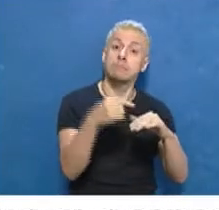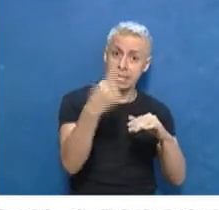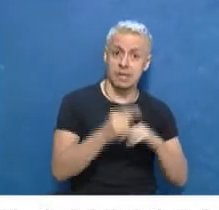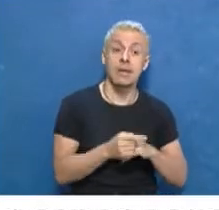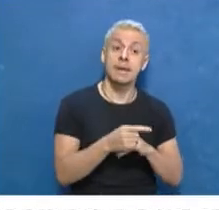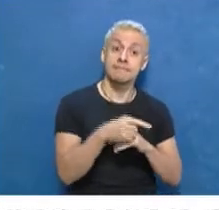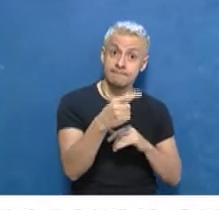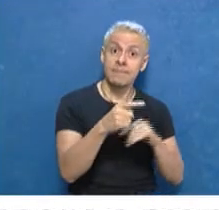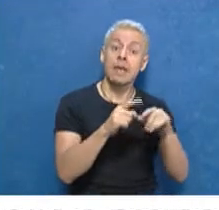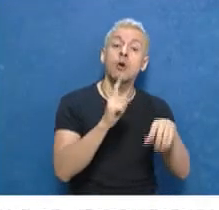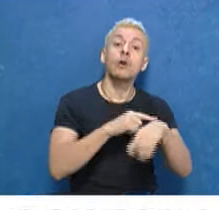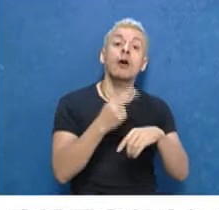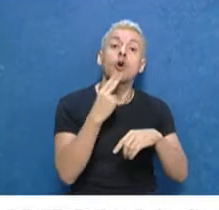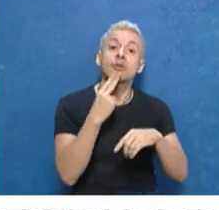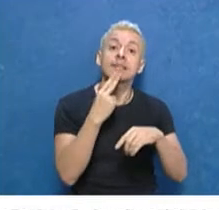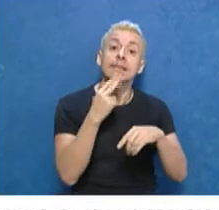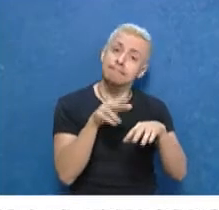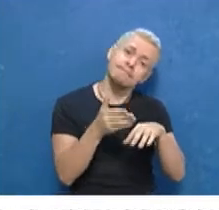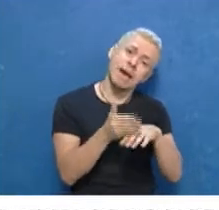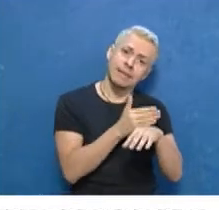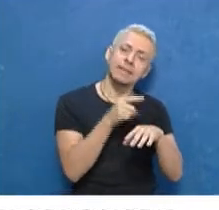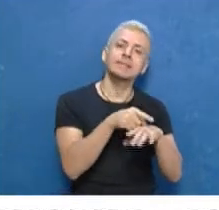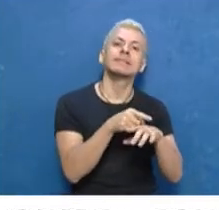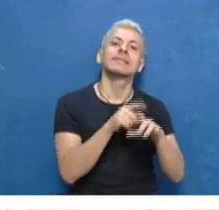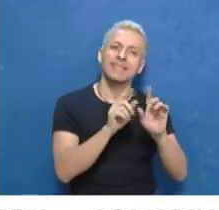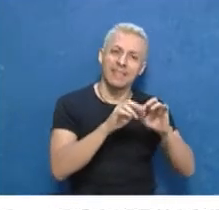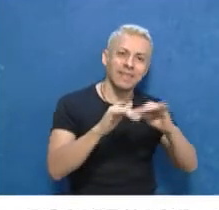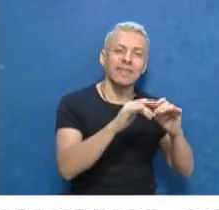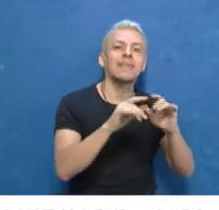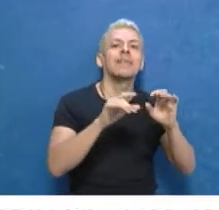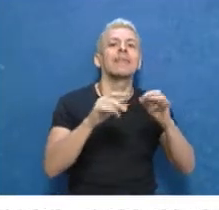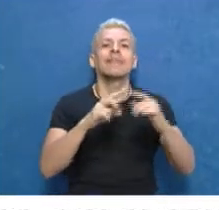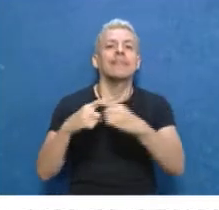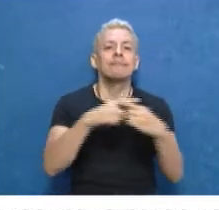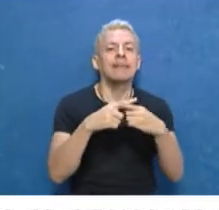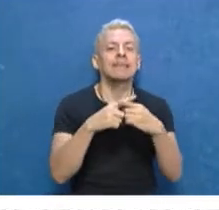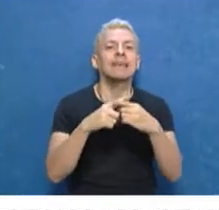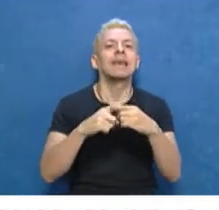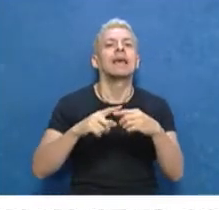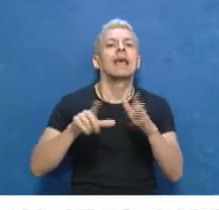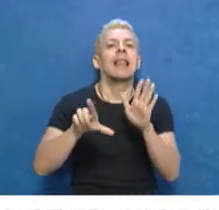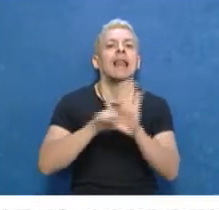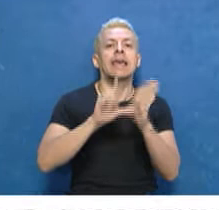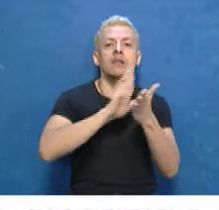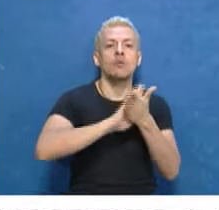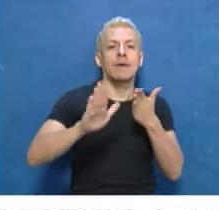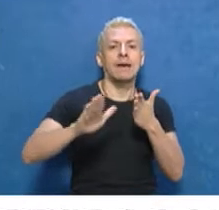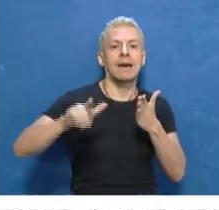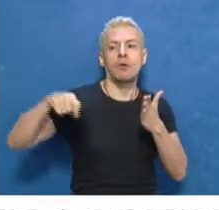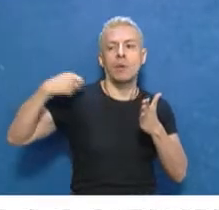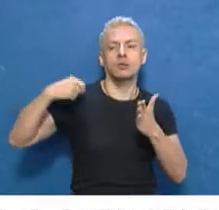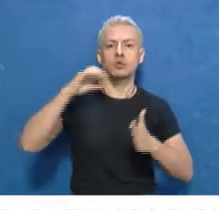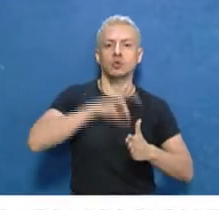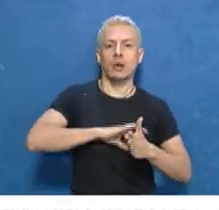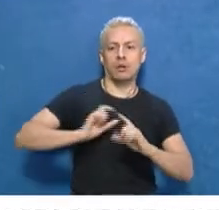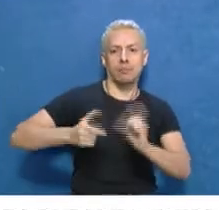va a comenzar en la Cámara Baja el debate por la nueva ley de movilidad jubilatoria. Estamos hablando de la nueva fórmula que se va a utilizar